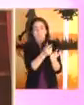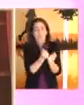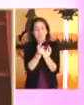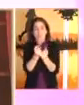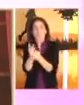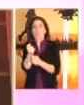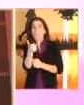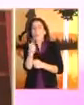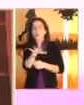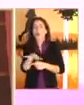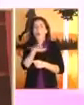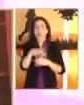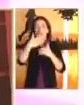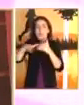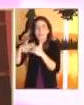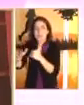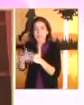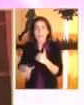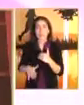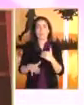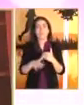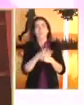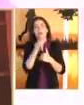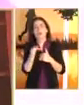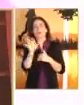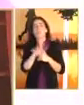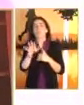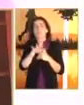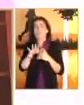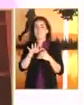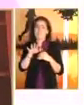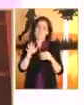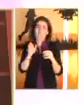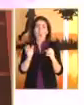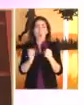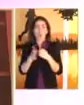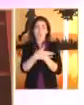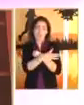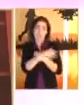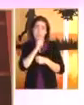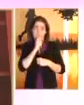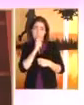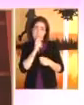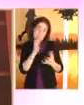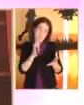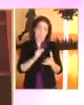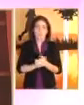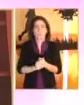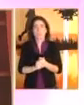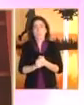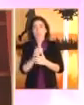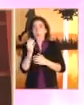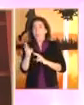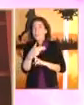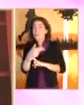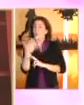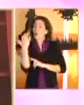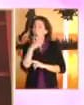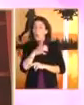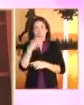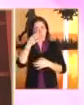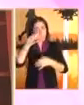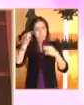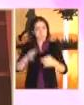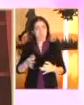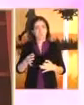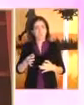zonas limítrofes y excepto si vives en zonas de costa. Por lo tanto, consumir pescado congelado hoy es una garantía, sobre todo porque